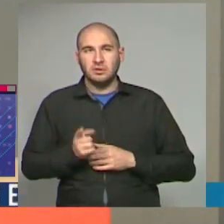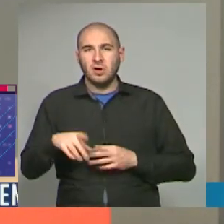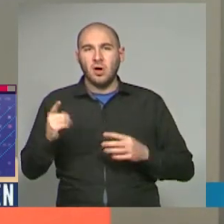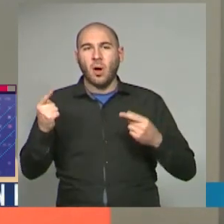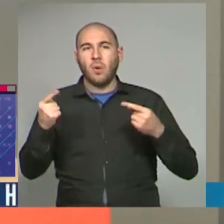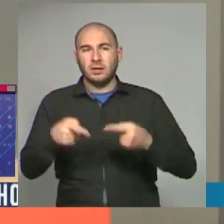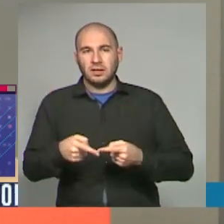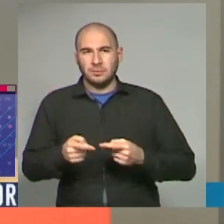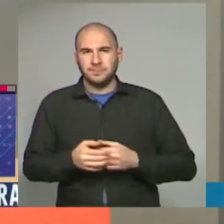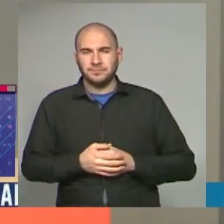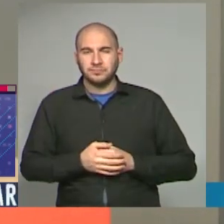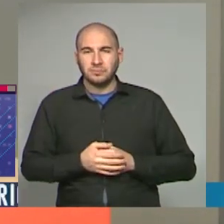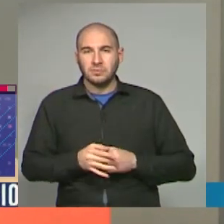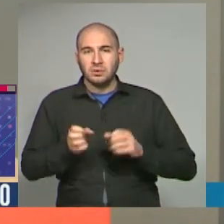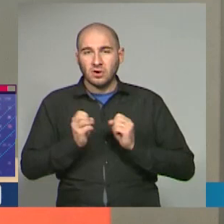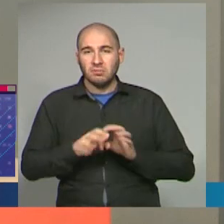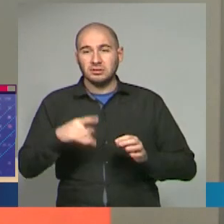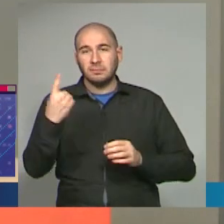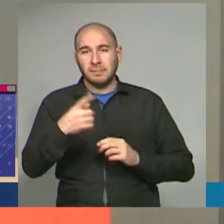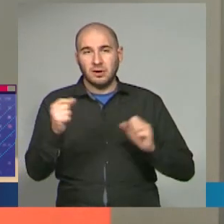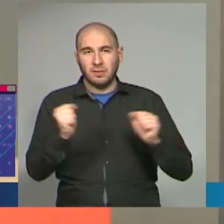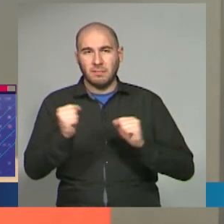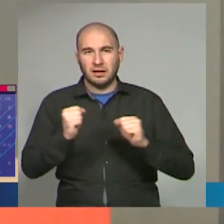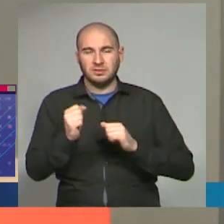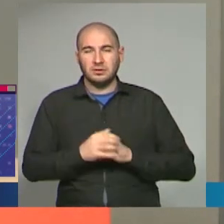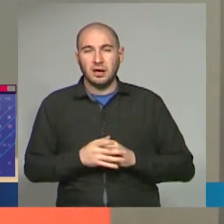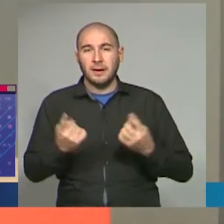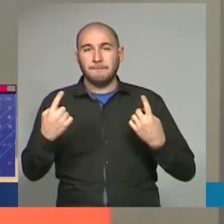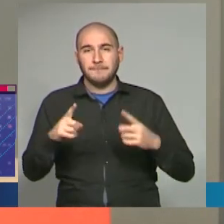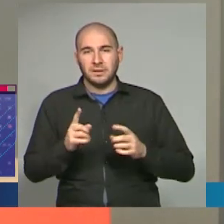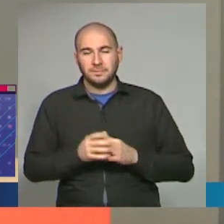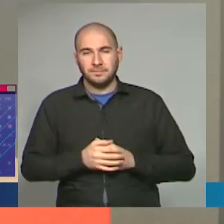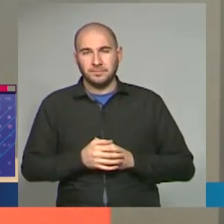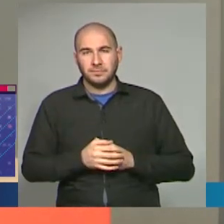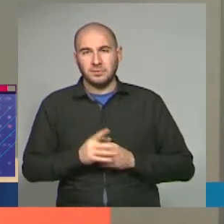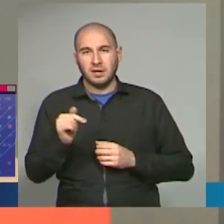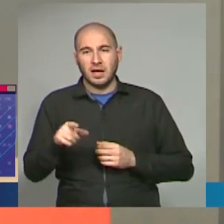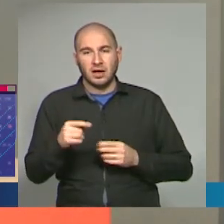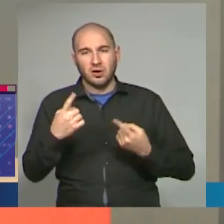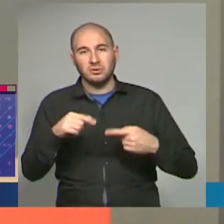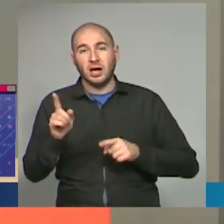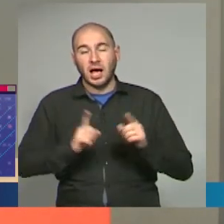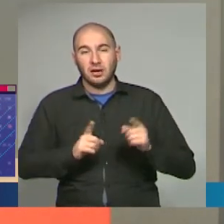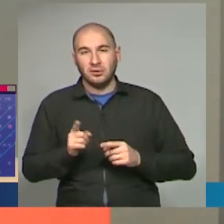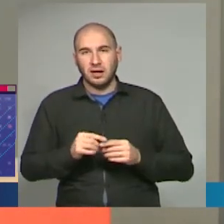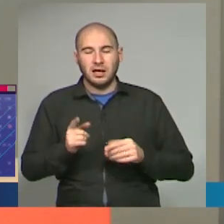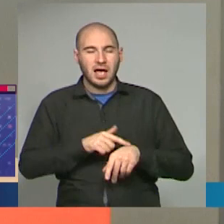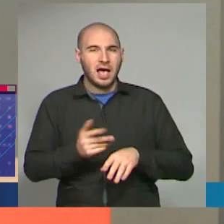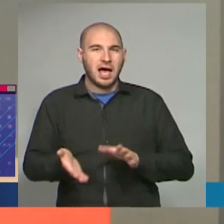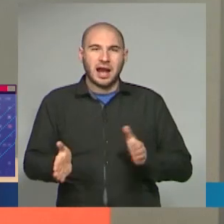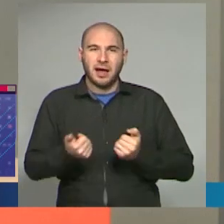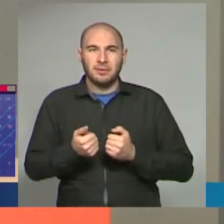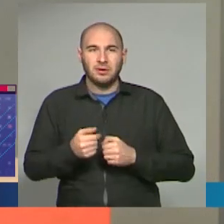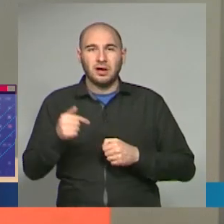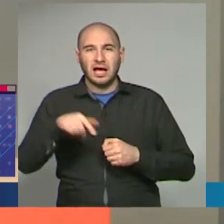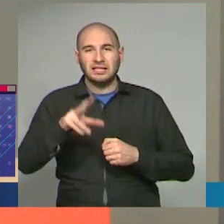pensaba largar a partir del 1 de mayo. Pero lo cierto es que hay ciertas situaciones que dicen que precipitaron y decidieron a